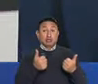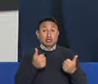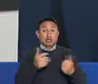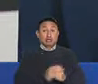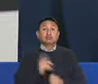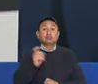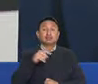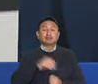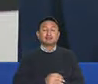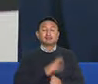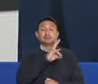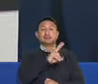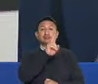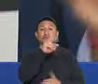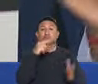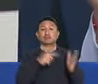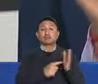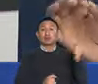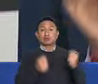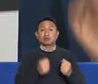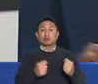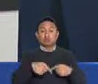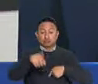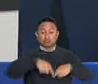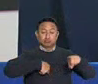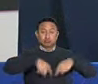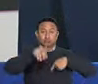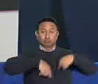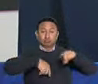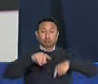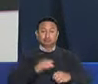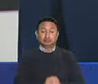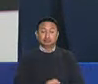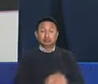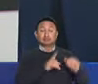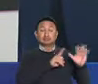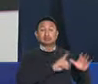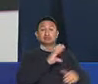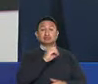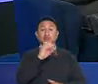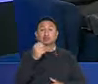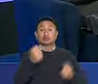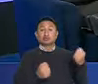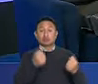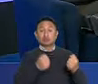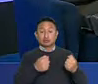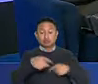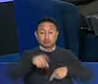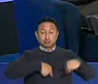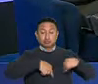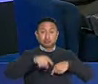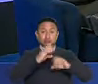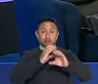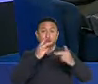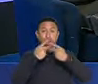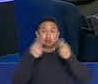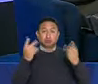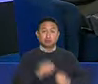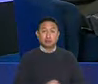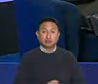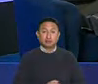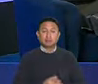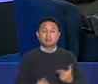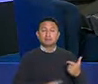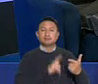necesitan más de 72 mil vehículos que transitan diariamente. Totalmente. Y 600 vehículos que utilizan esa vía con transporte público. Y otro